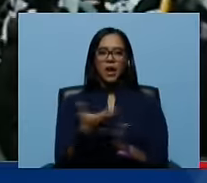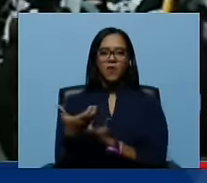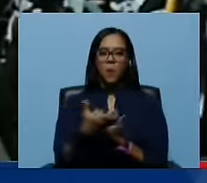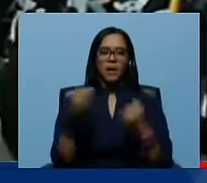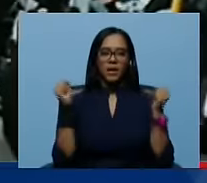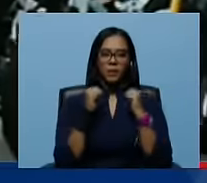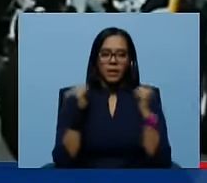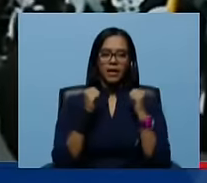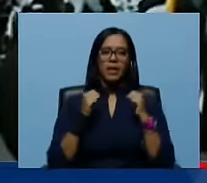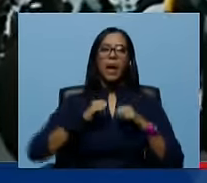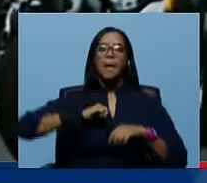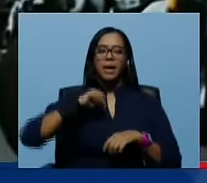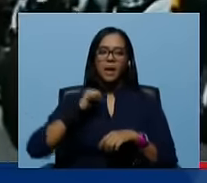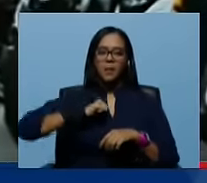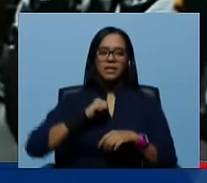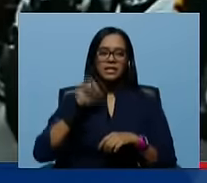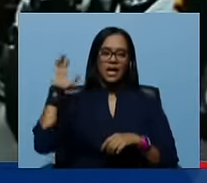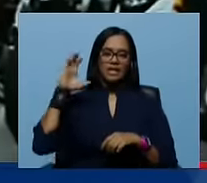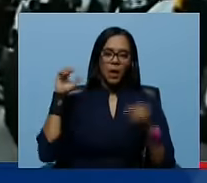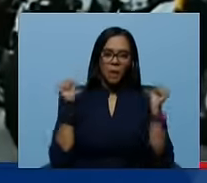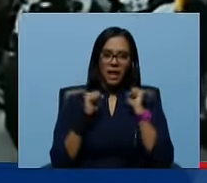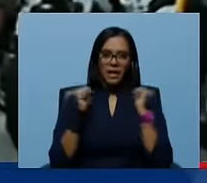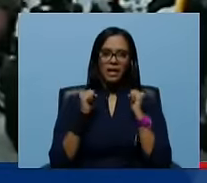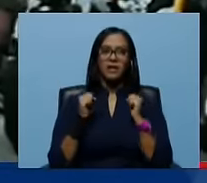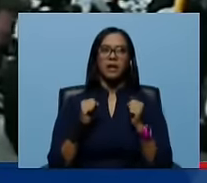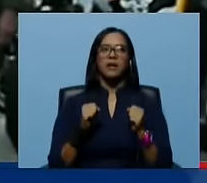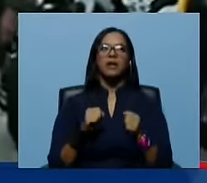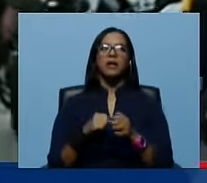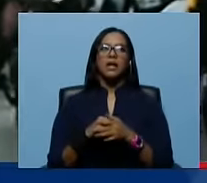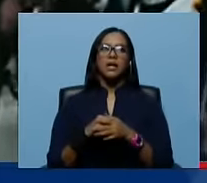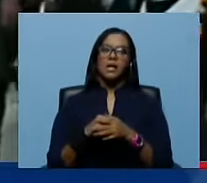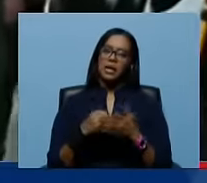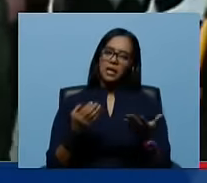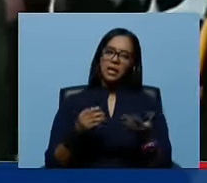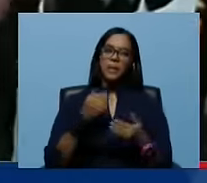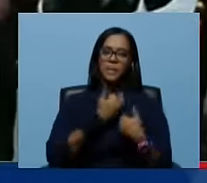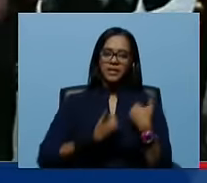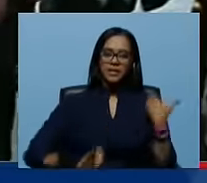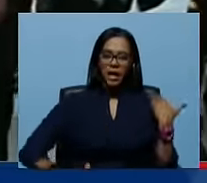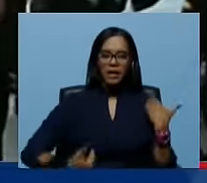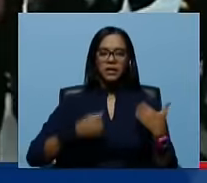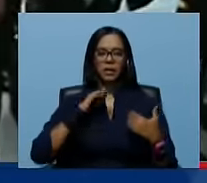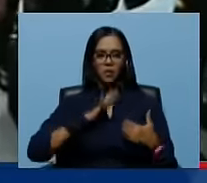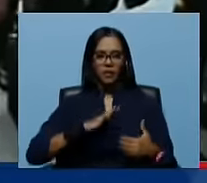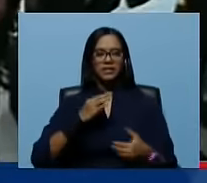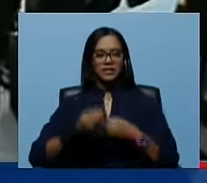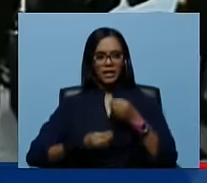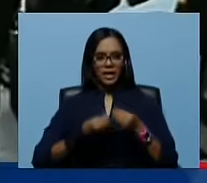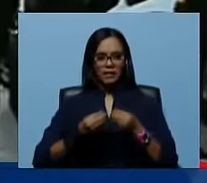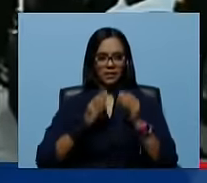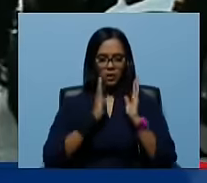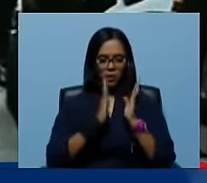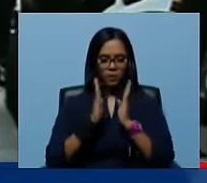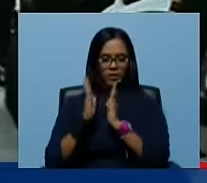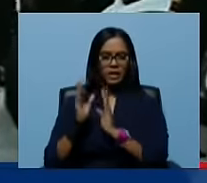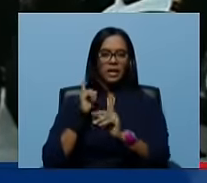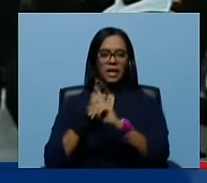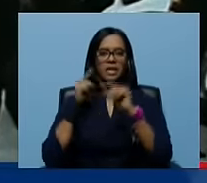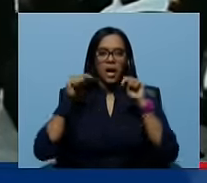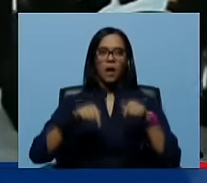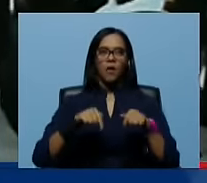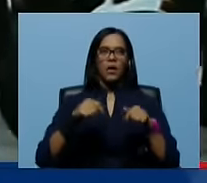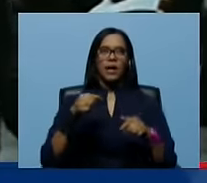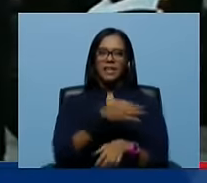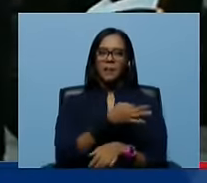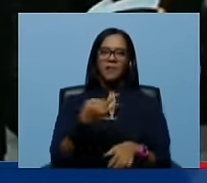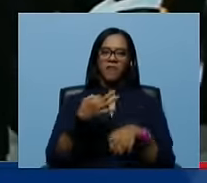para la policía del Estado de Mérida, y sin duda alguna, presidente, lo que se está organizando desde ahora en esta